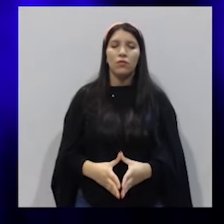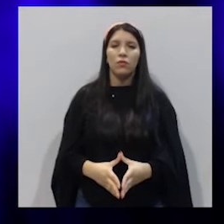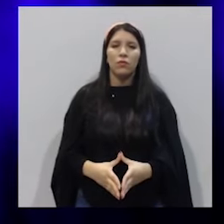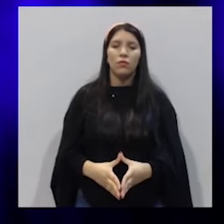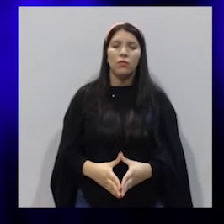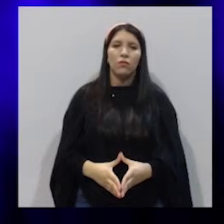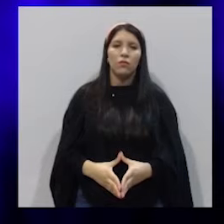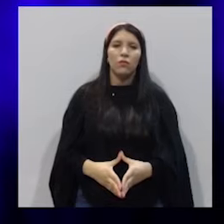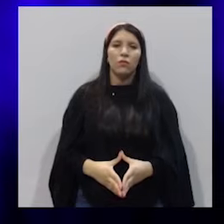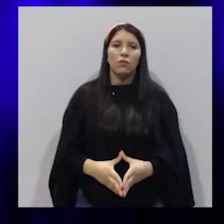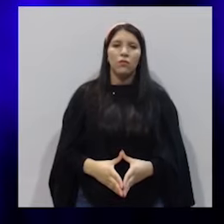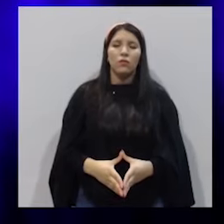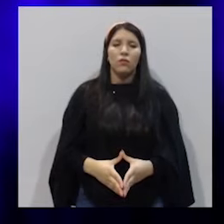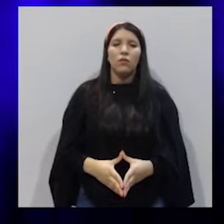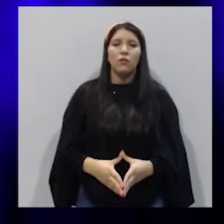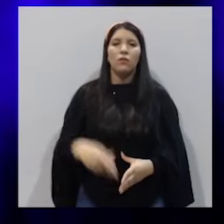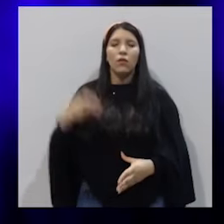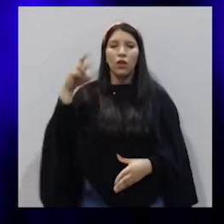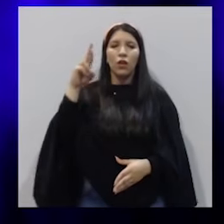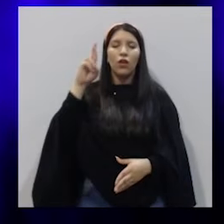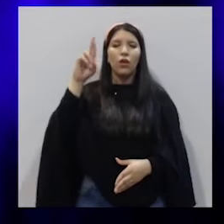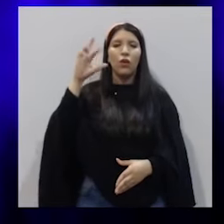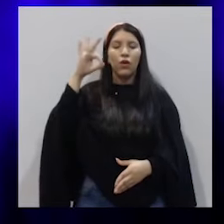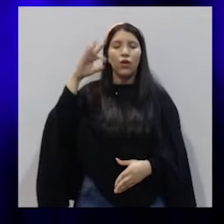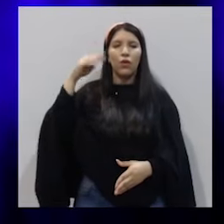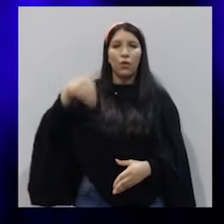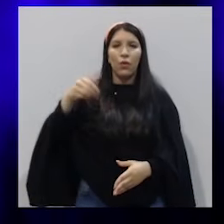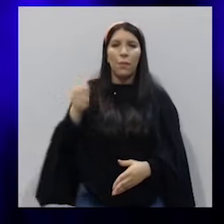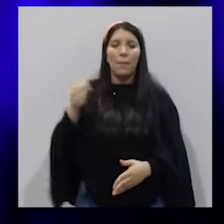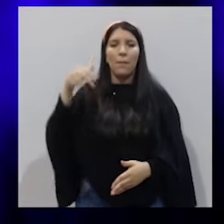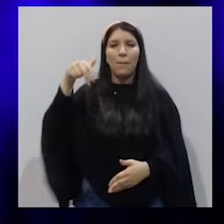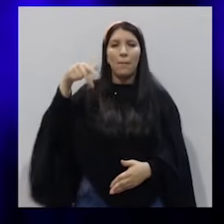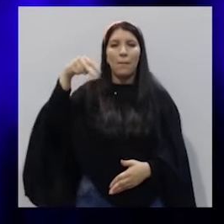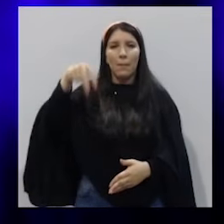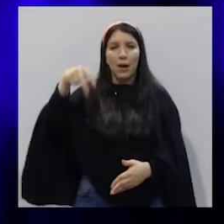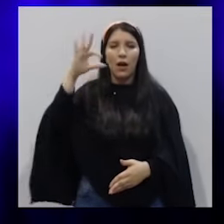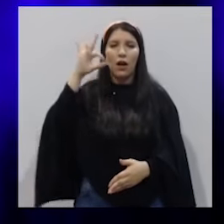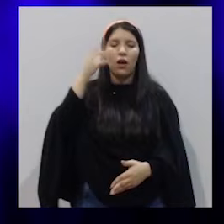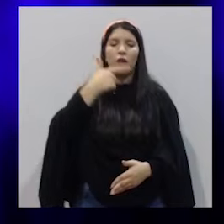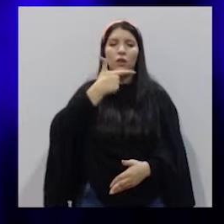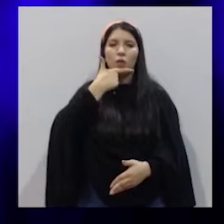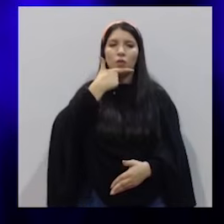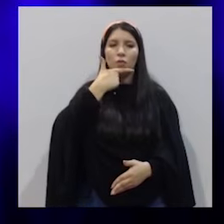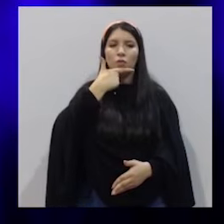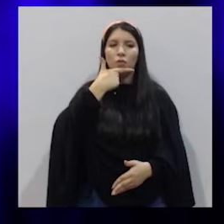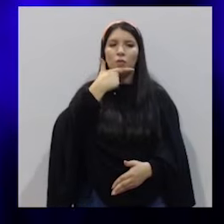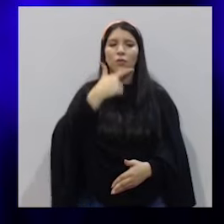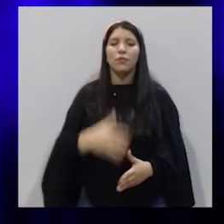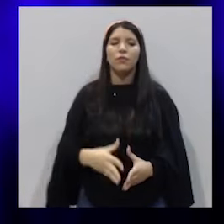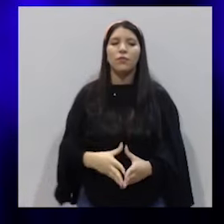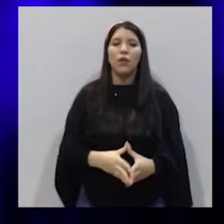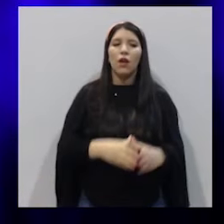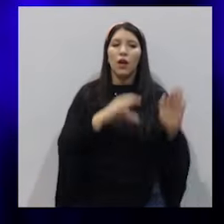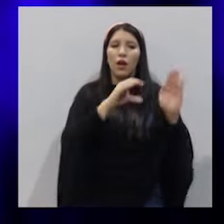nos deja un ejemplo y pablo lo toma y los trae a colación nos enseña también a nosotros y dice que